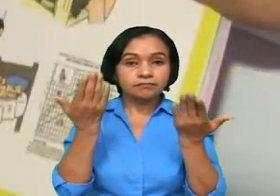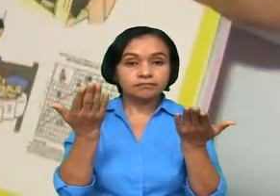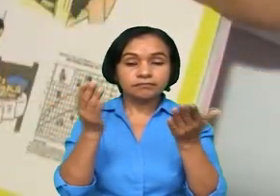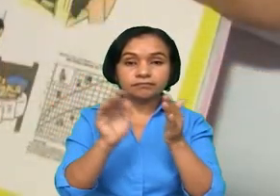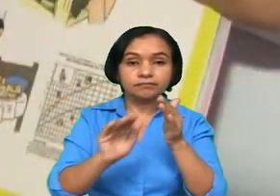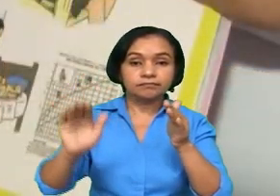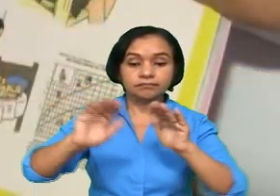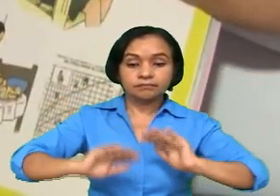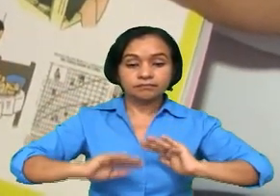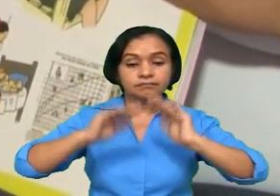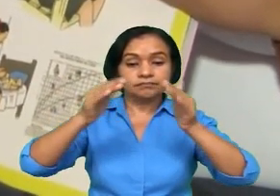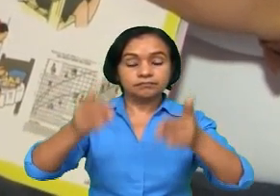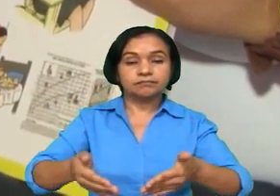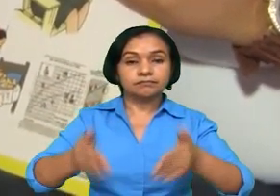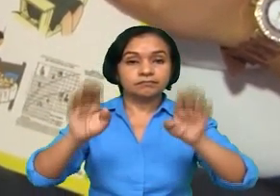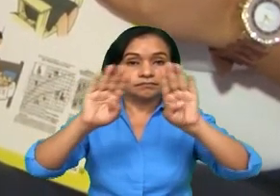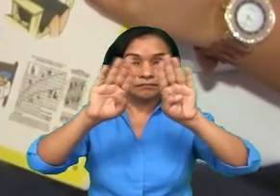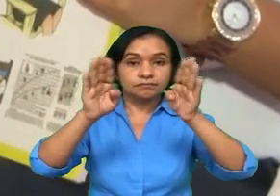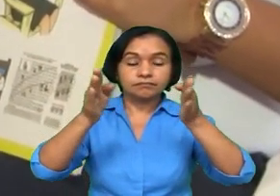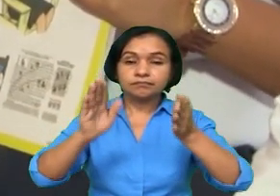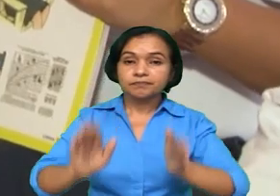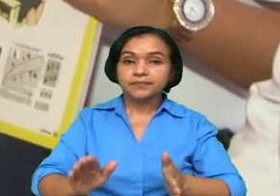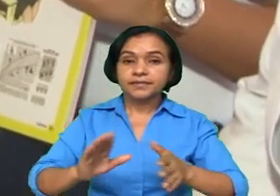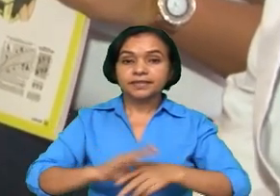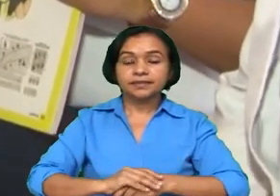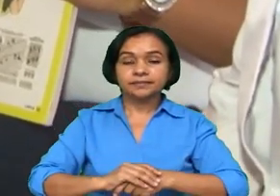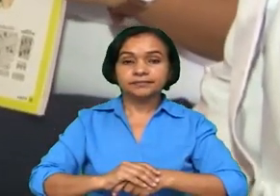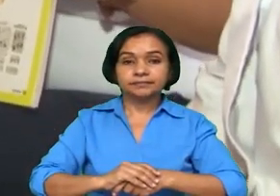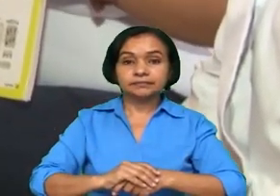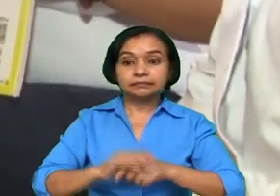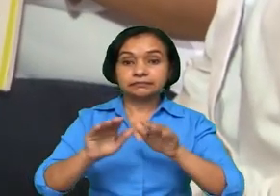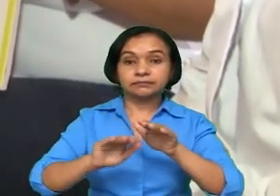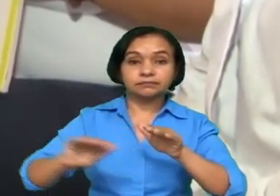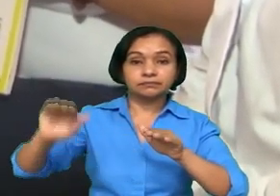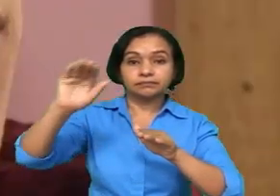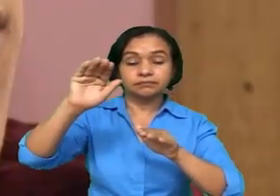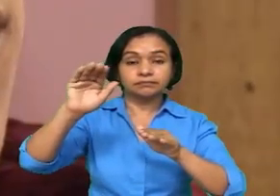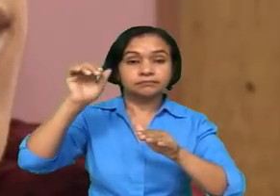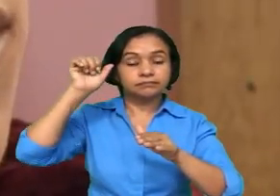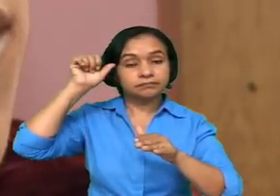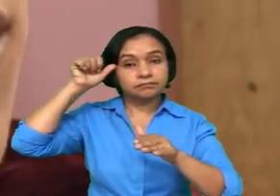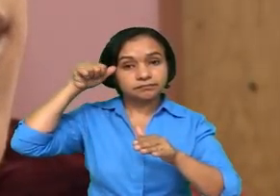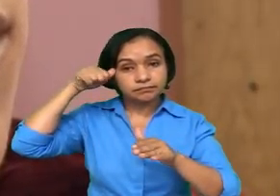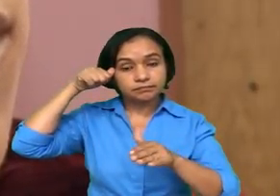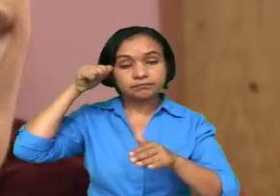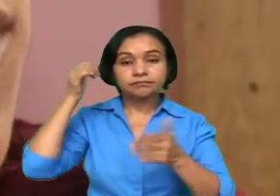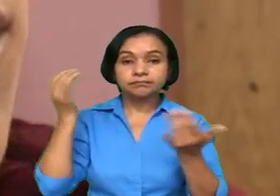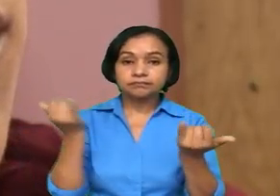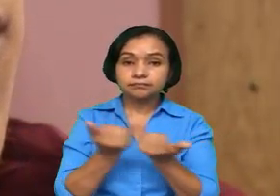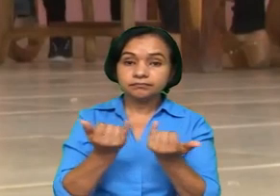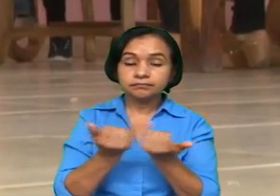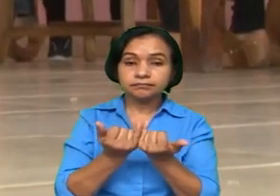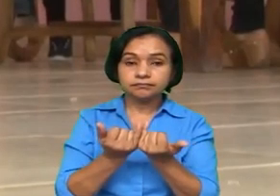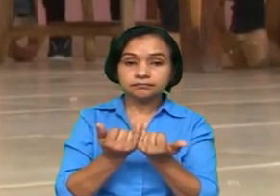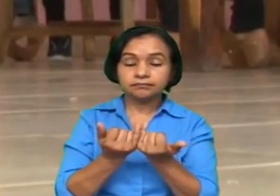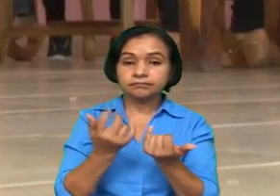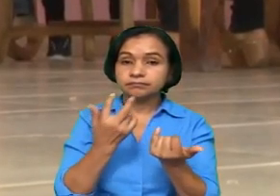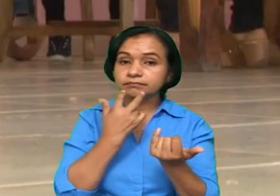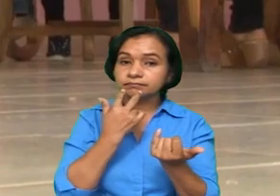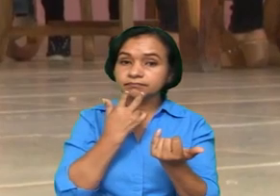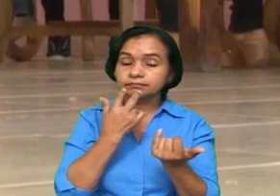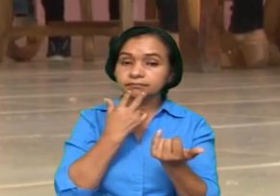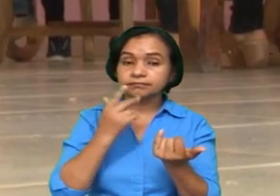en la embarazada, ¿no? Porque si nos sale alterado el examen de orina, aunque la mamá no tenga síntomas,